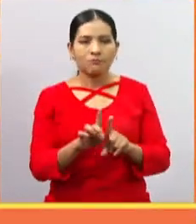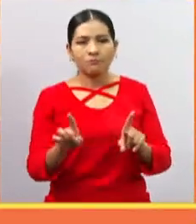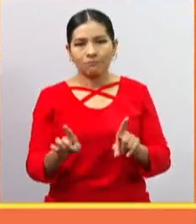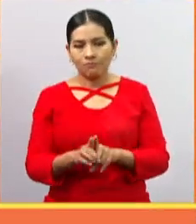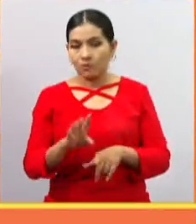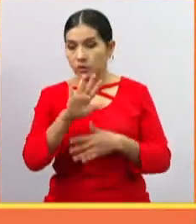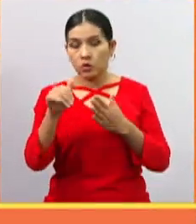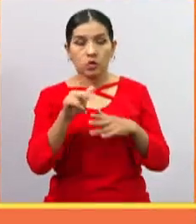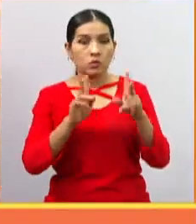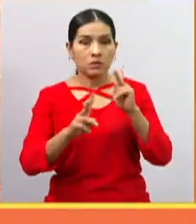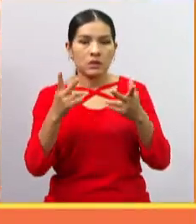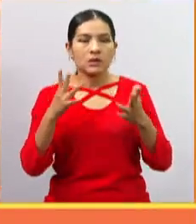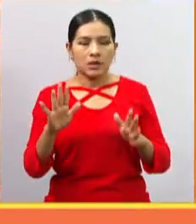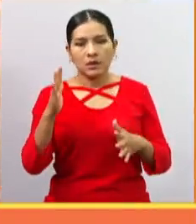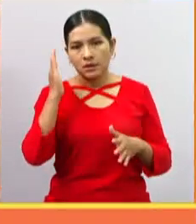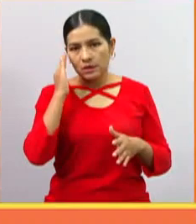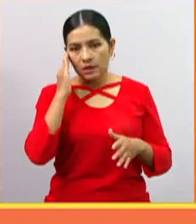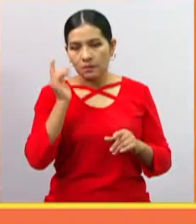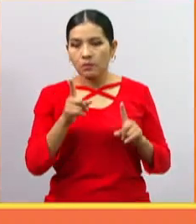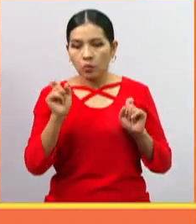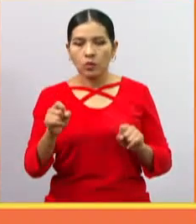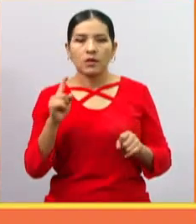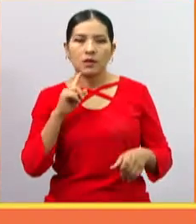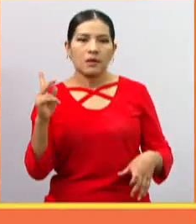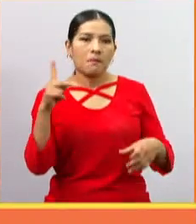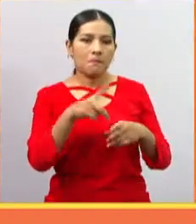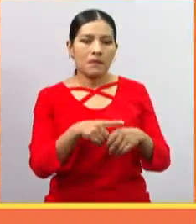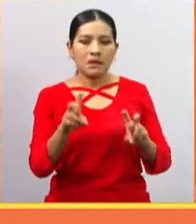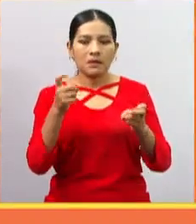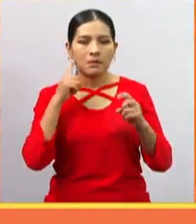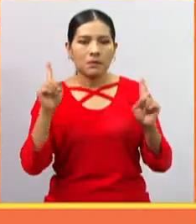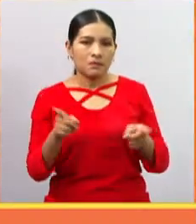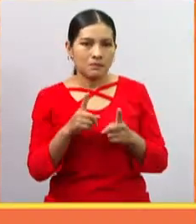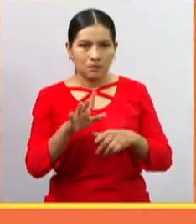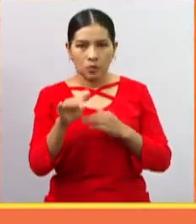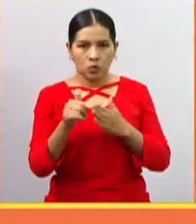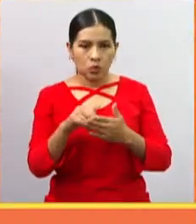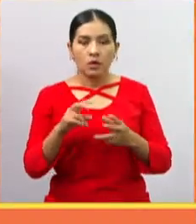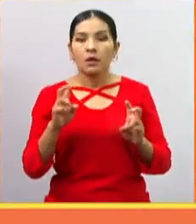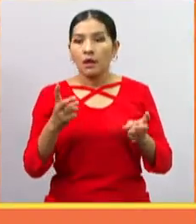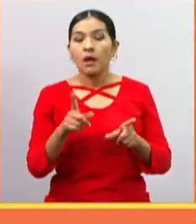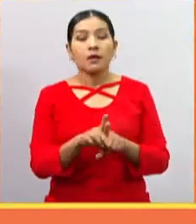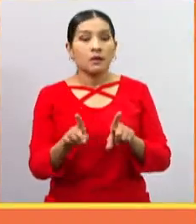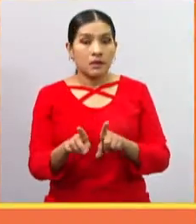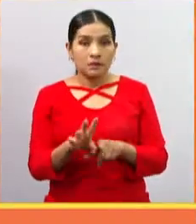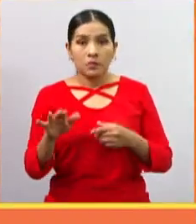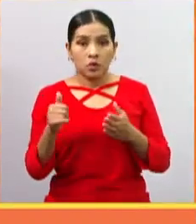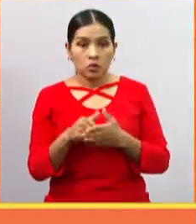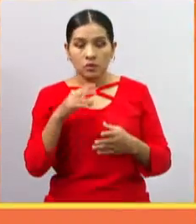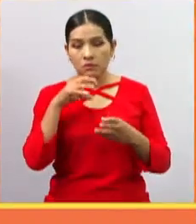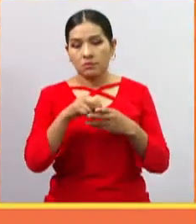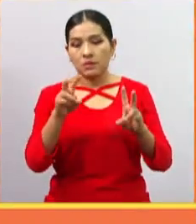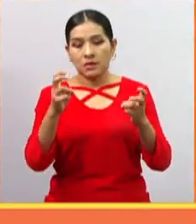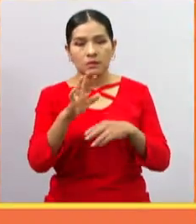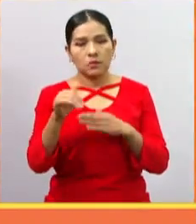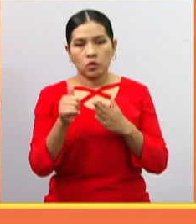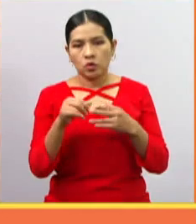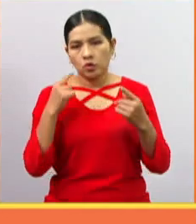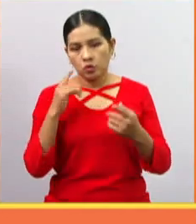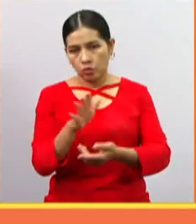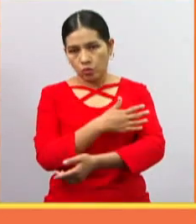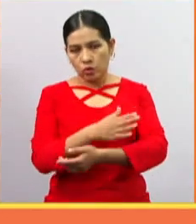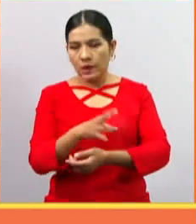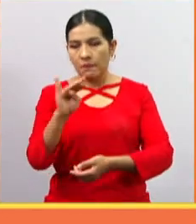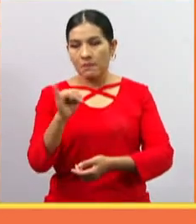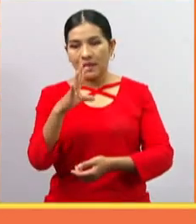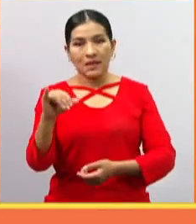sabe toda la gente también para que puedan estar presentes en este homenaje, que también sí está en el marco de todo este concierto. Miércoles y jueves,